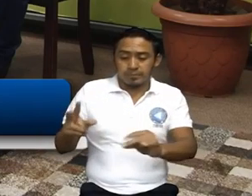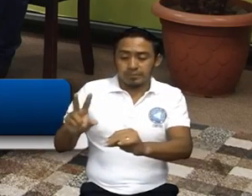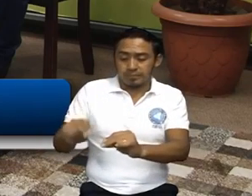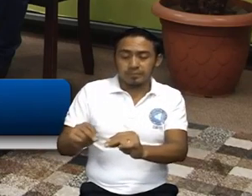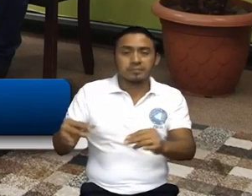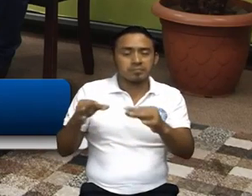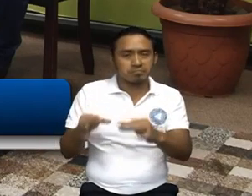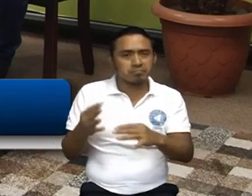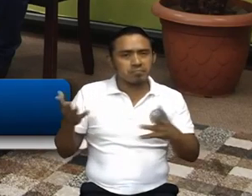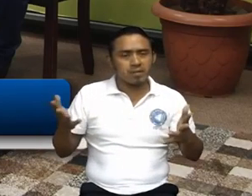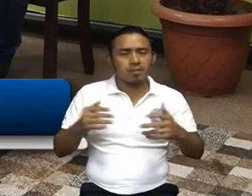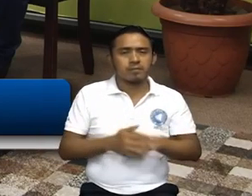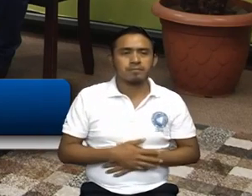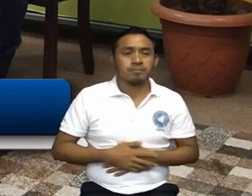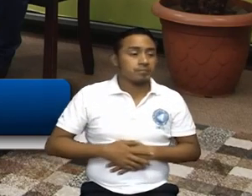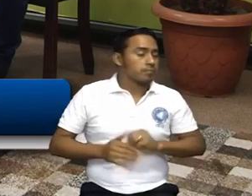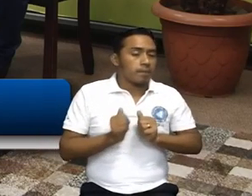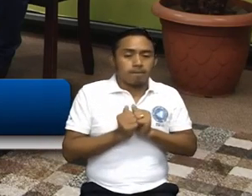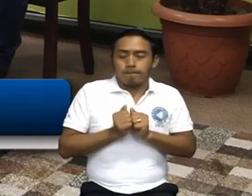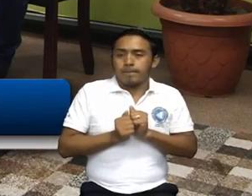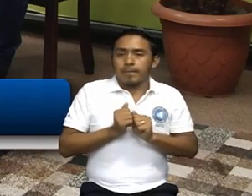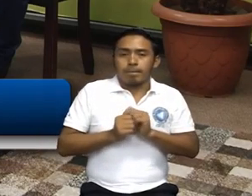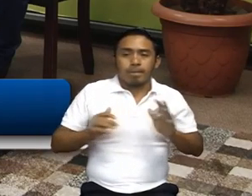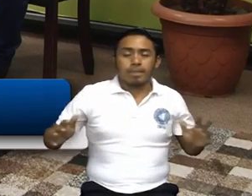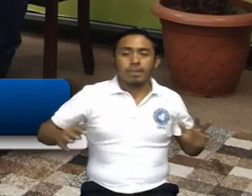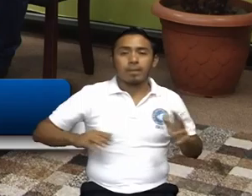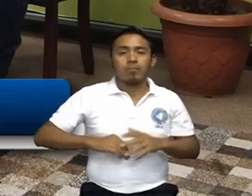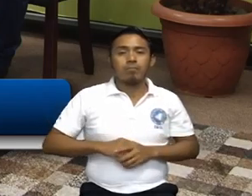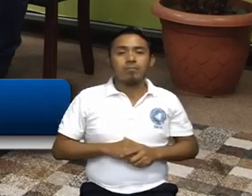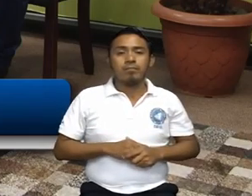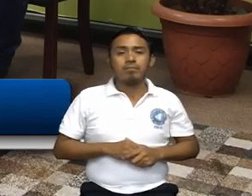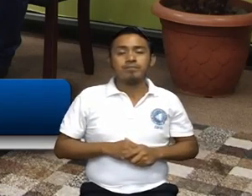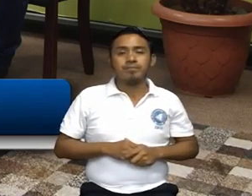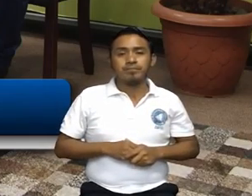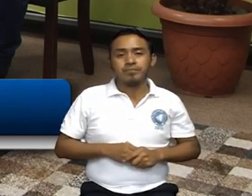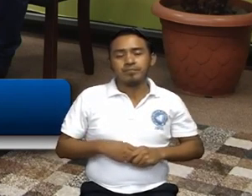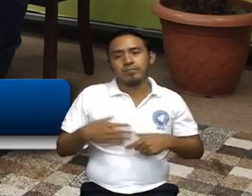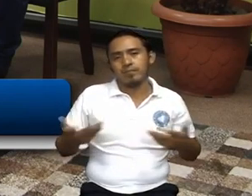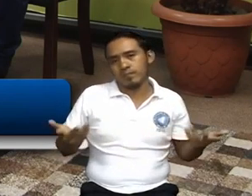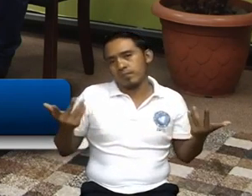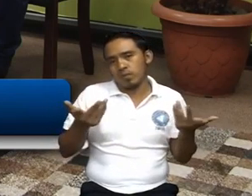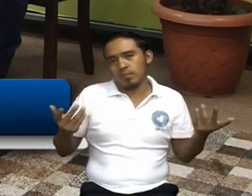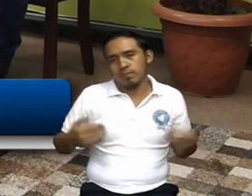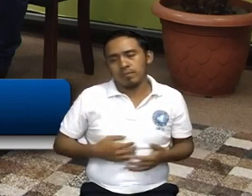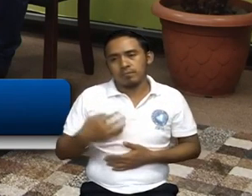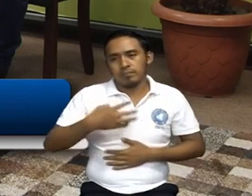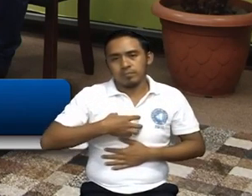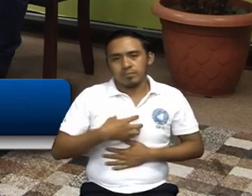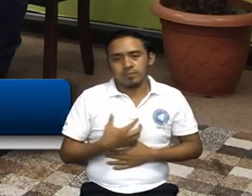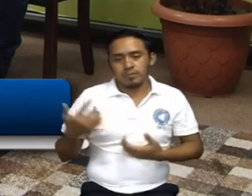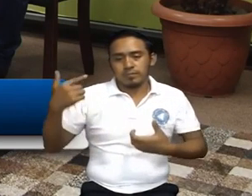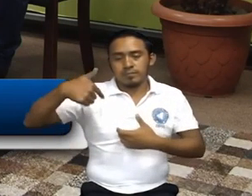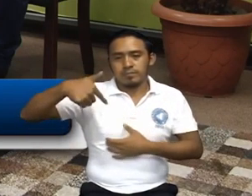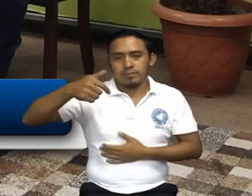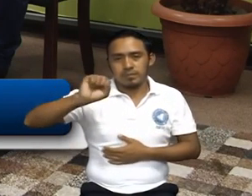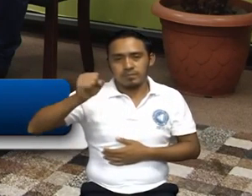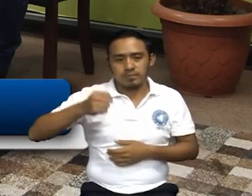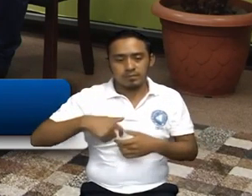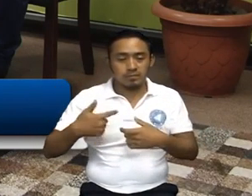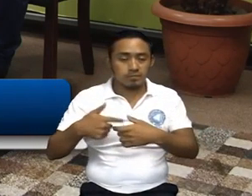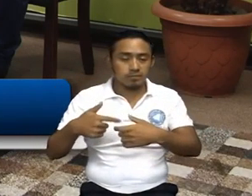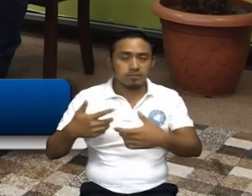agarre, entonces no va a haber un problema de que se desprenda y haya fuga de gas, y al encender el cerillo